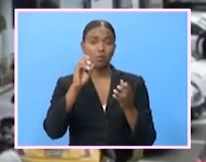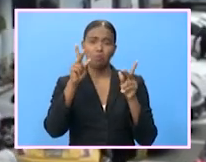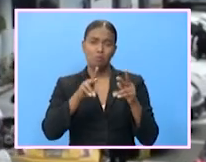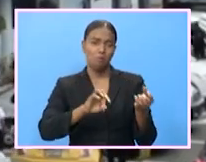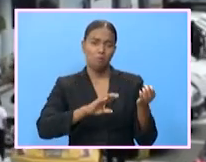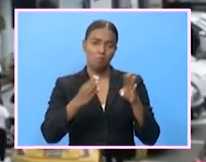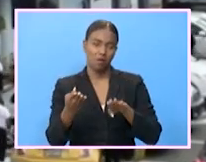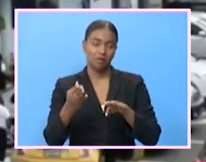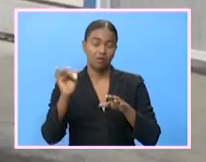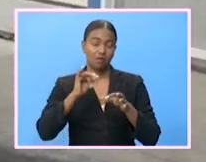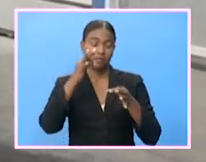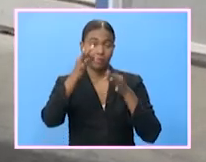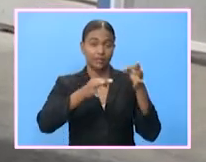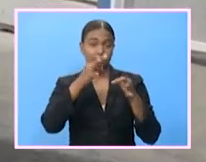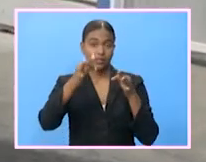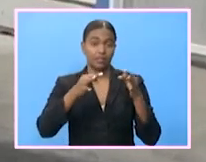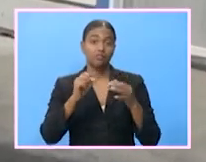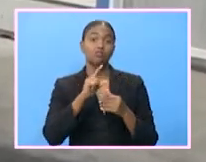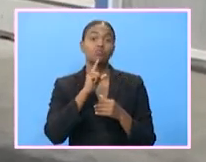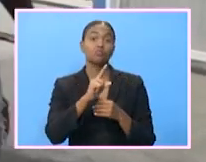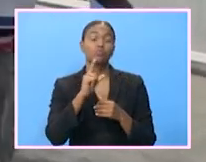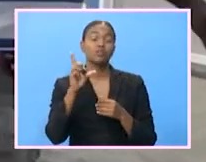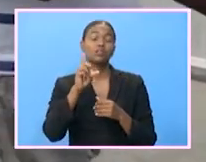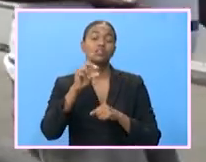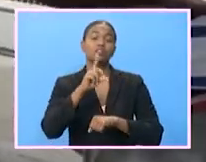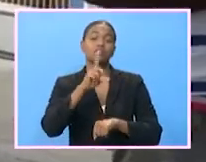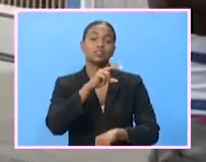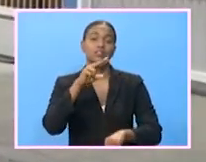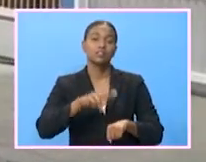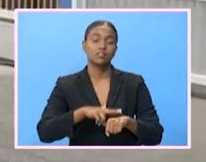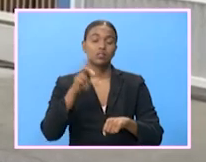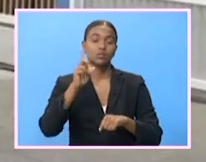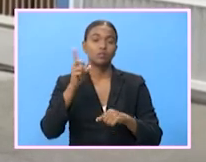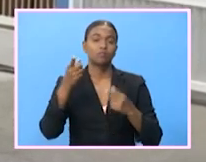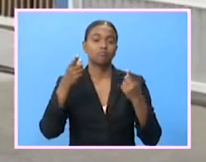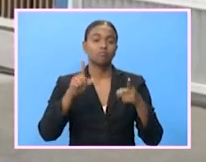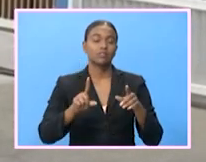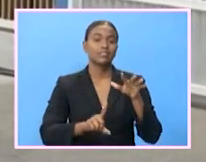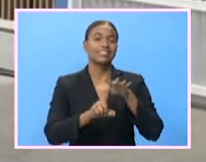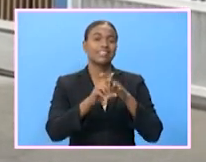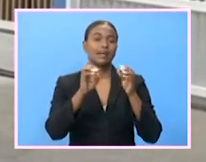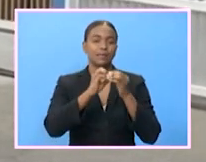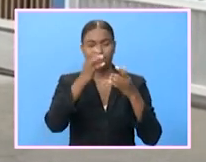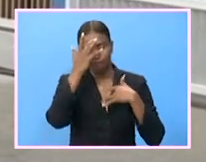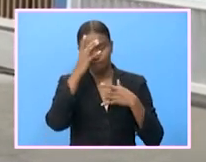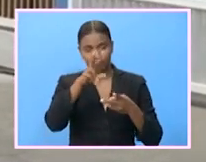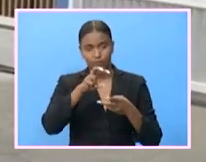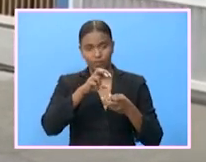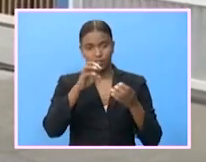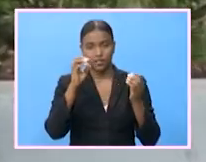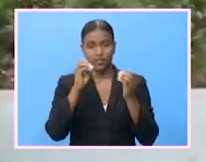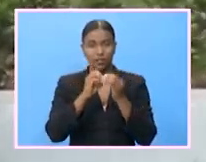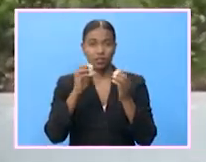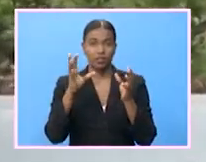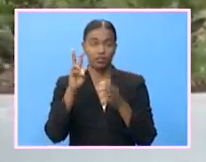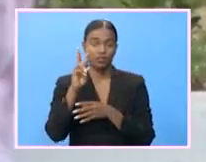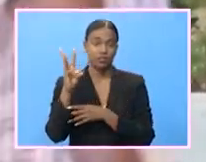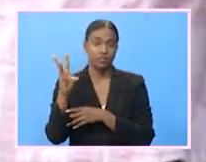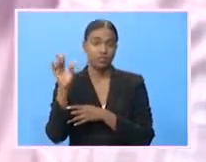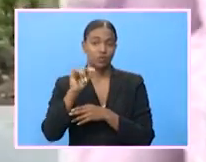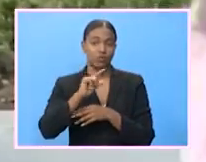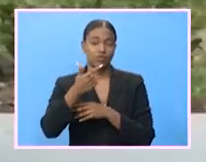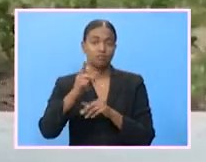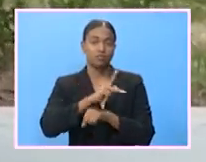defunción, explicando que fue en el Distrito Nacional donde se registraron más casos, con 26, y le siguió